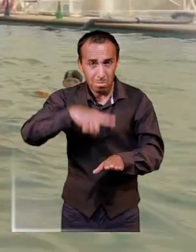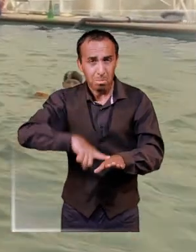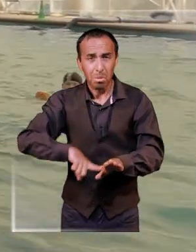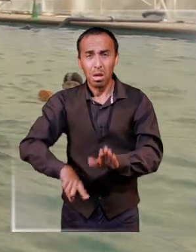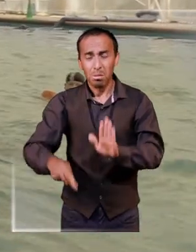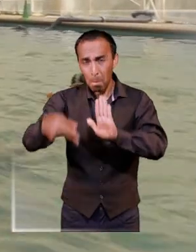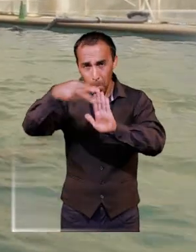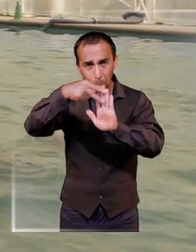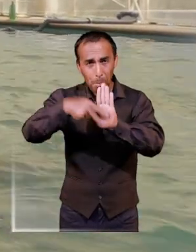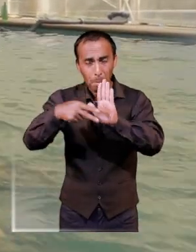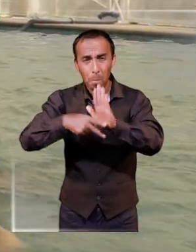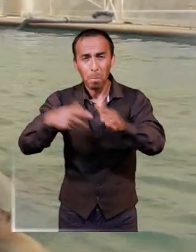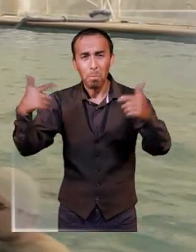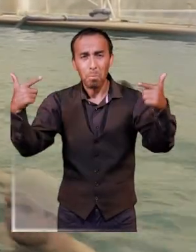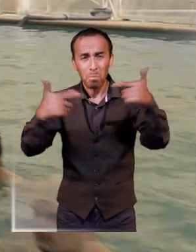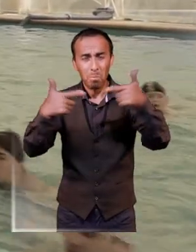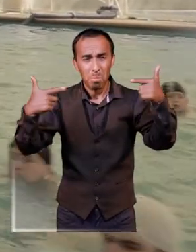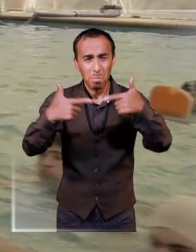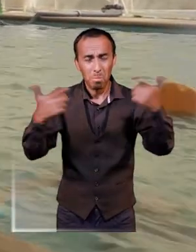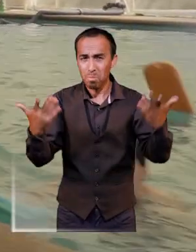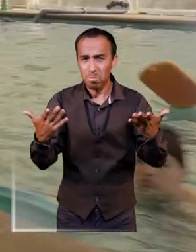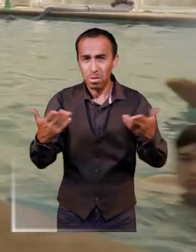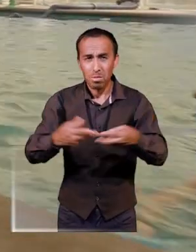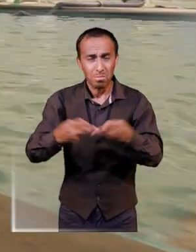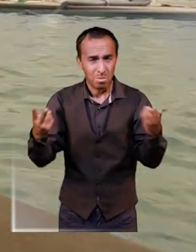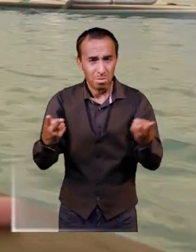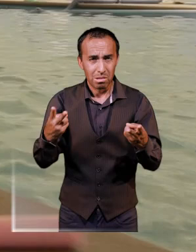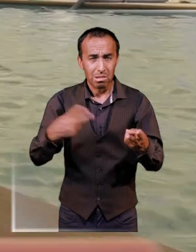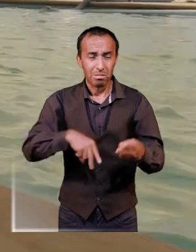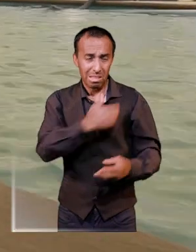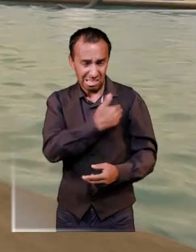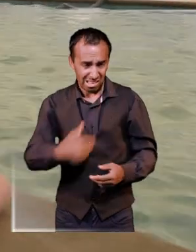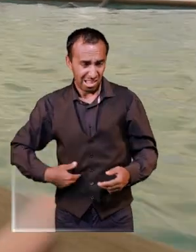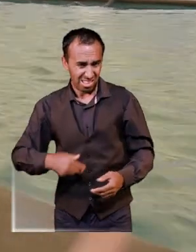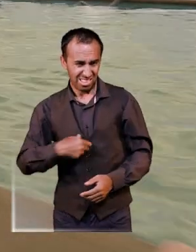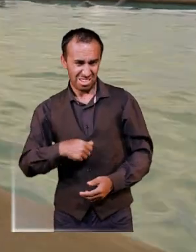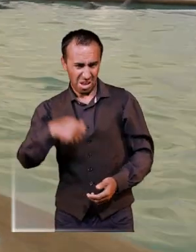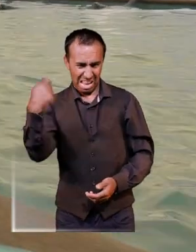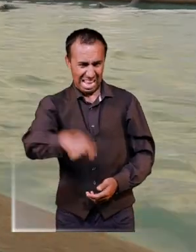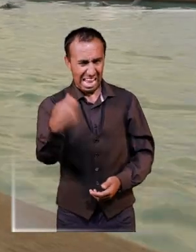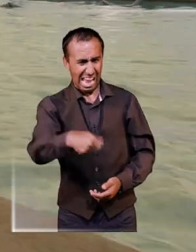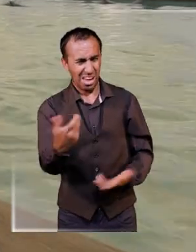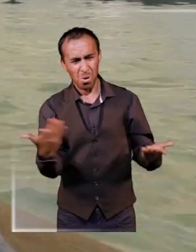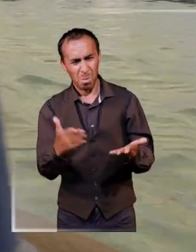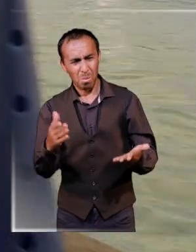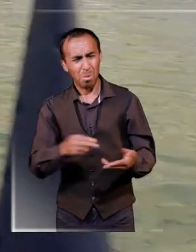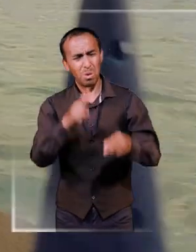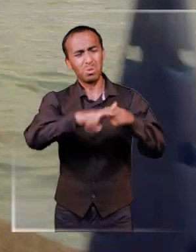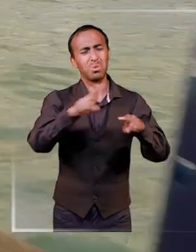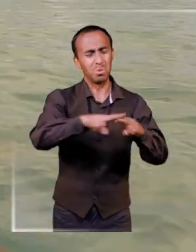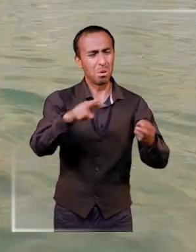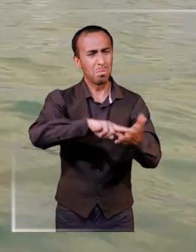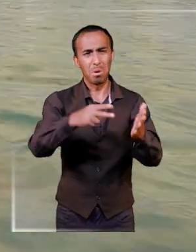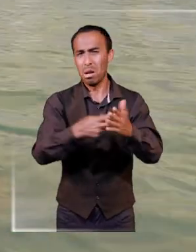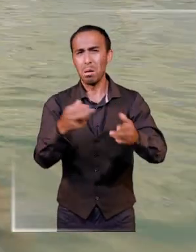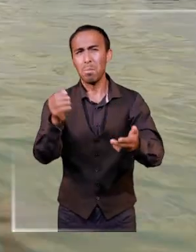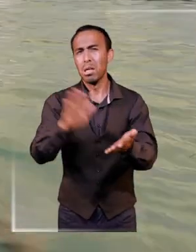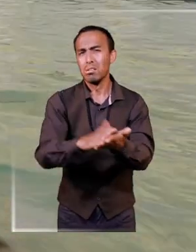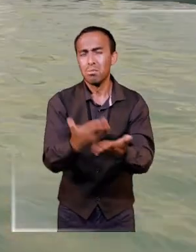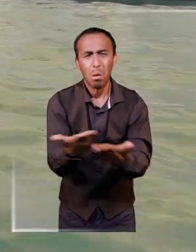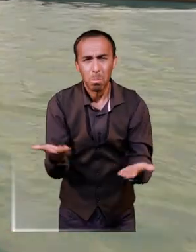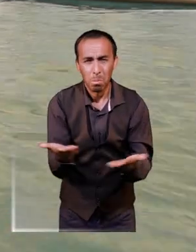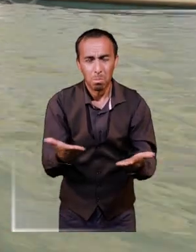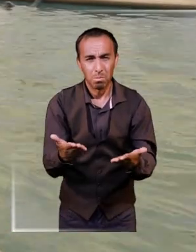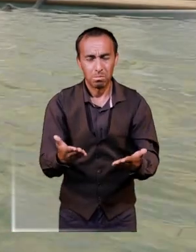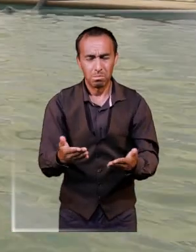está. Finalmente, la política pública en el autismo no está. ¿Por qué? Porque el Estado ha considerado siempre que es algo engorroso y caro. ¿Cómo vamos a estar resolviendo el